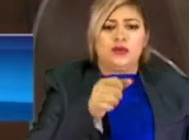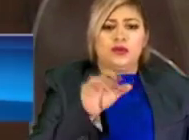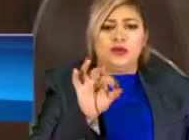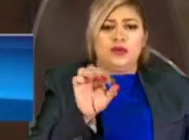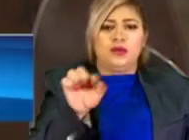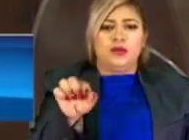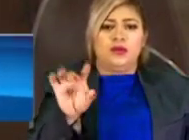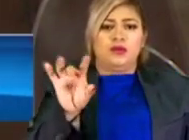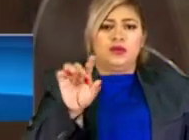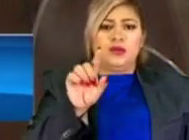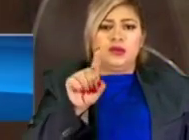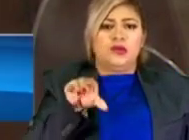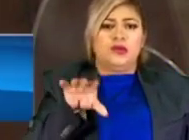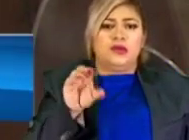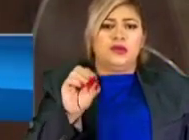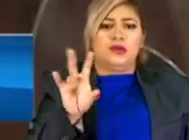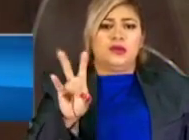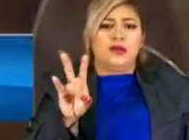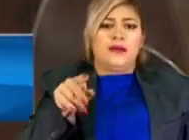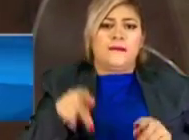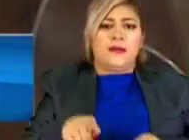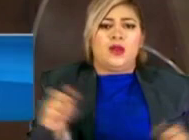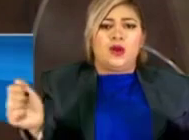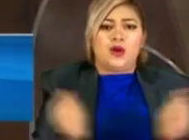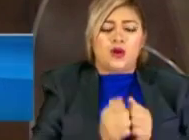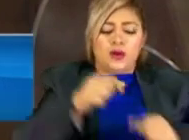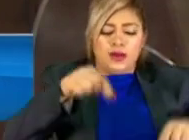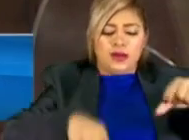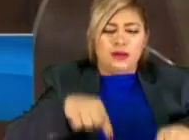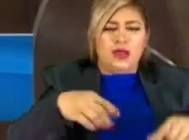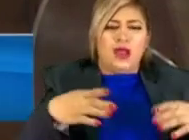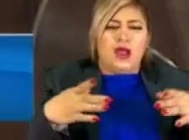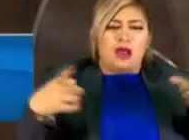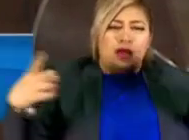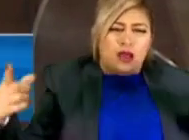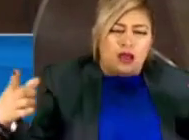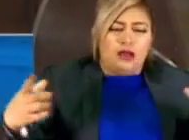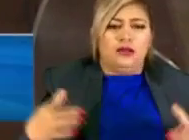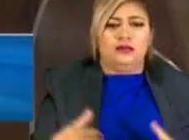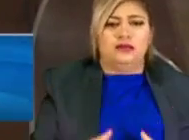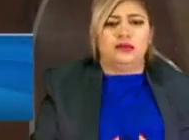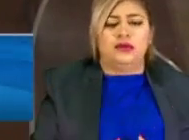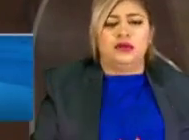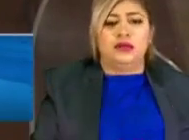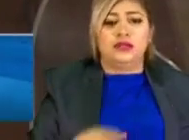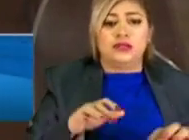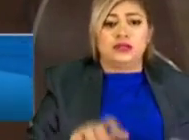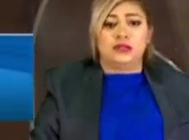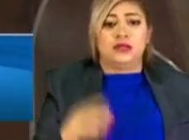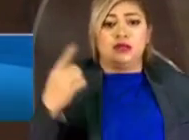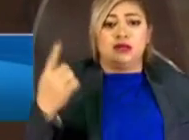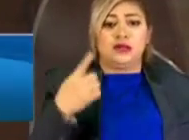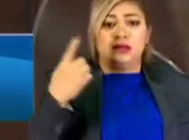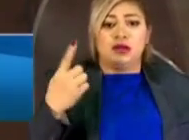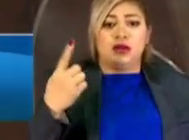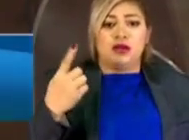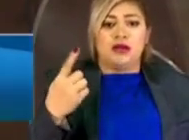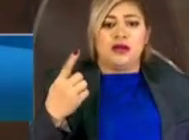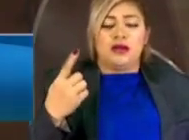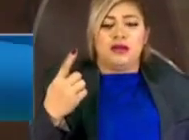19.107 personas con discapacidad severa. La Secretaría Nacional para la